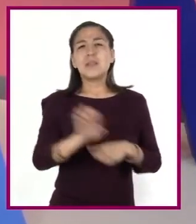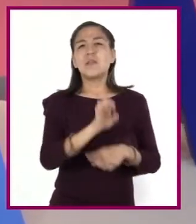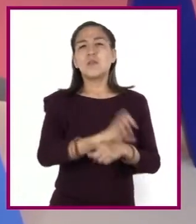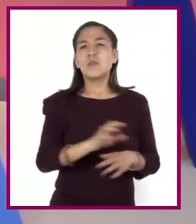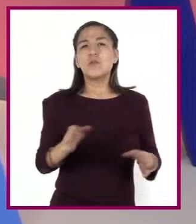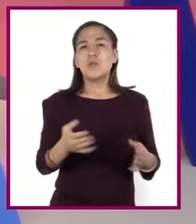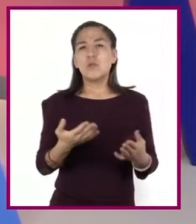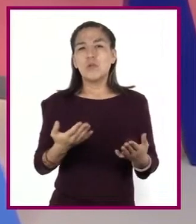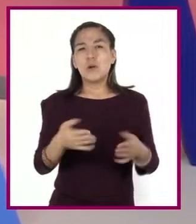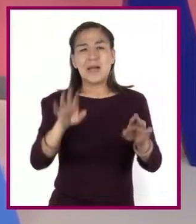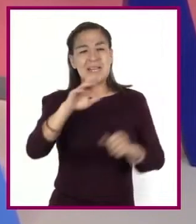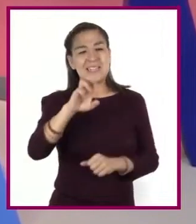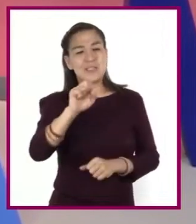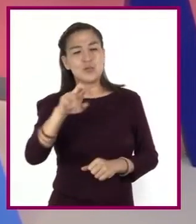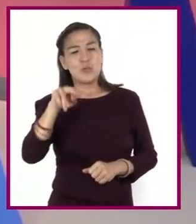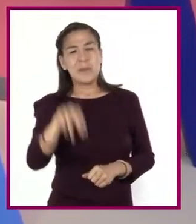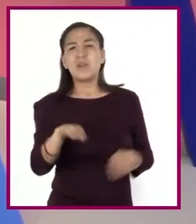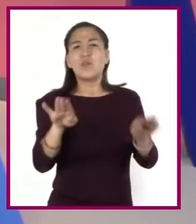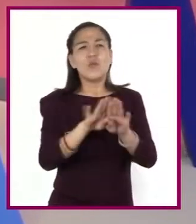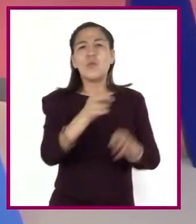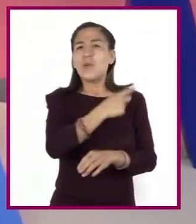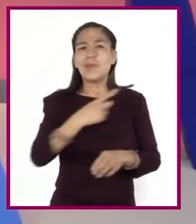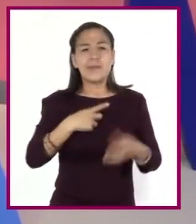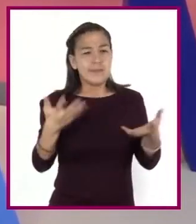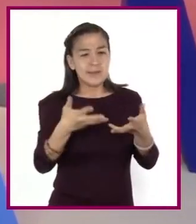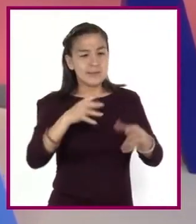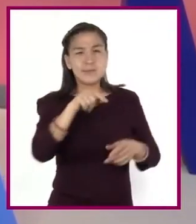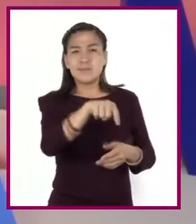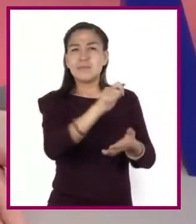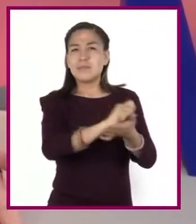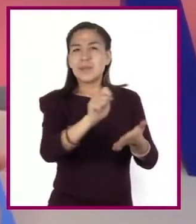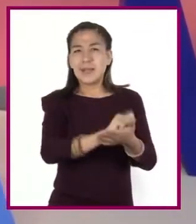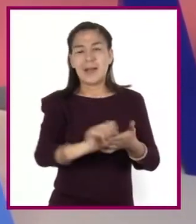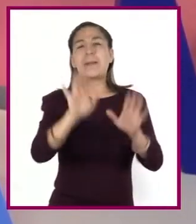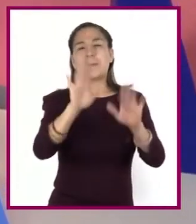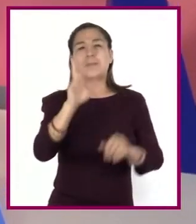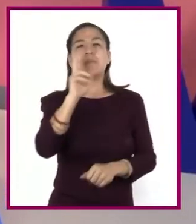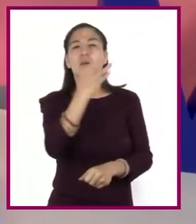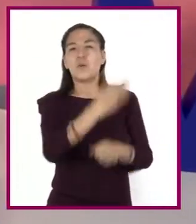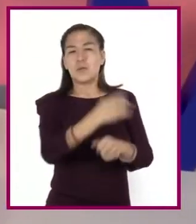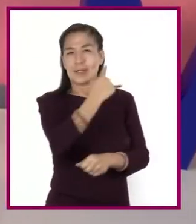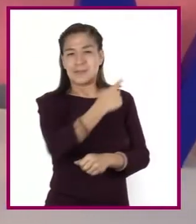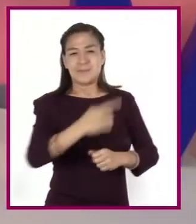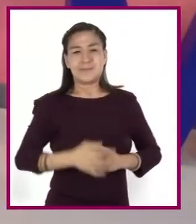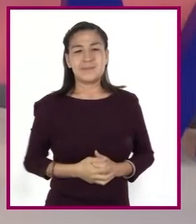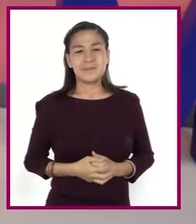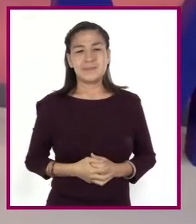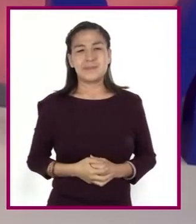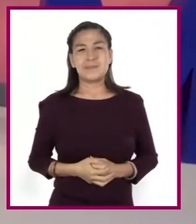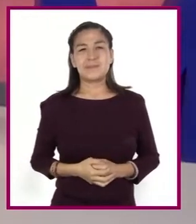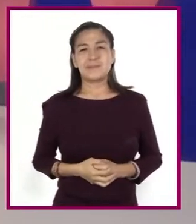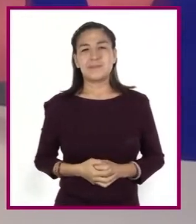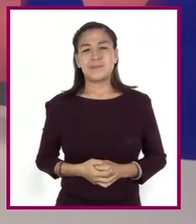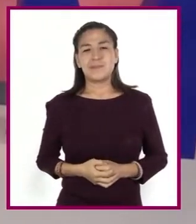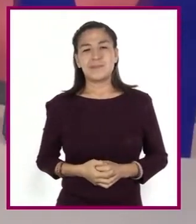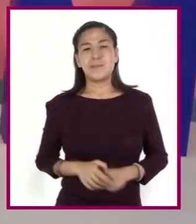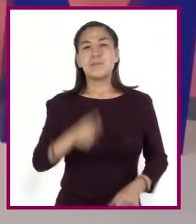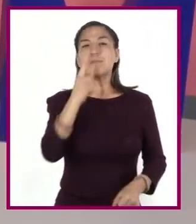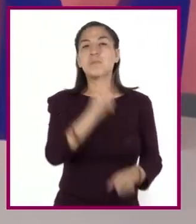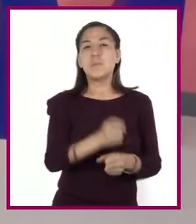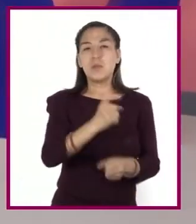deben ser los resúmenes? Enfoquémonos directamente en uno. Observen con atención el siguiente.